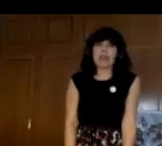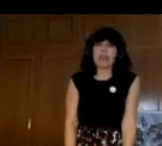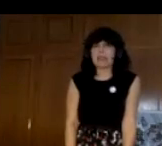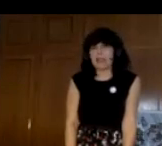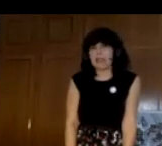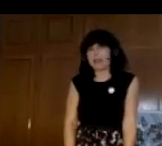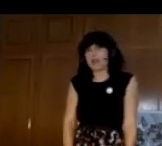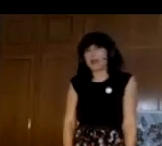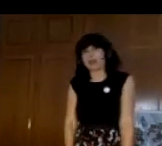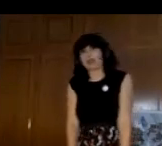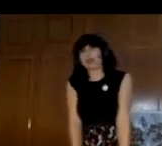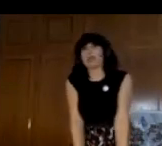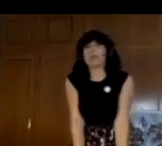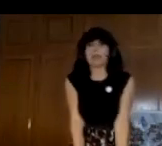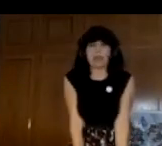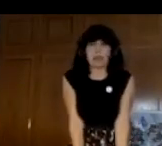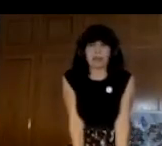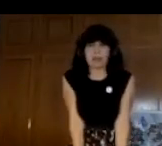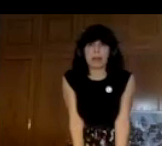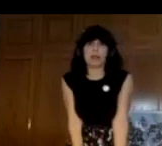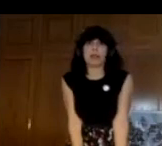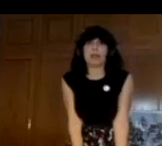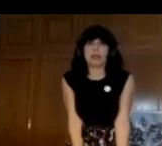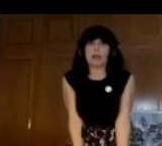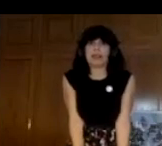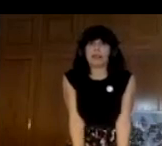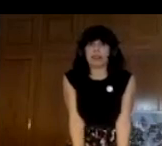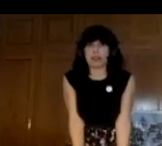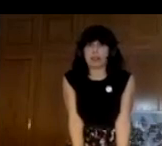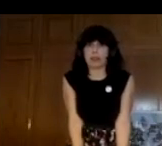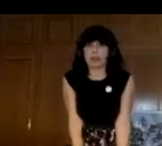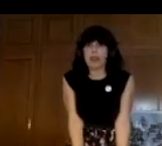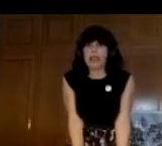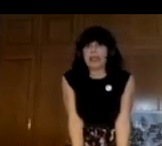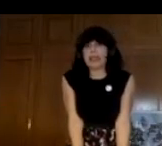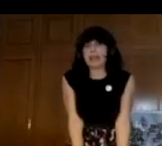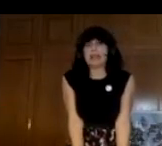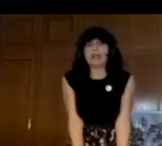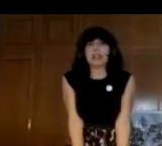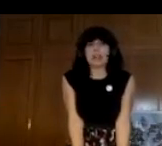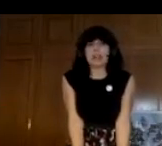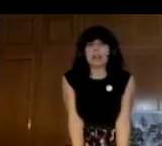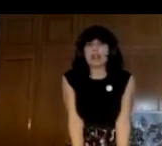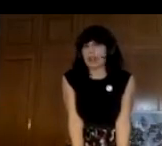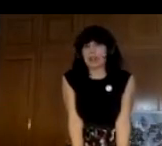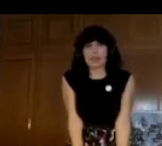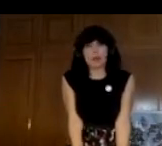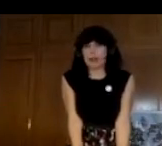2015 es el inicio de lo que nosotros llamamos en el paradigma comunicativo la desinformación. Y aparecen los